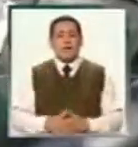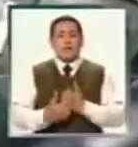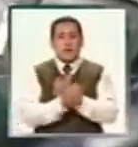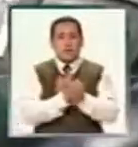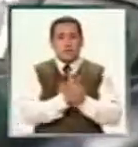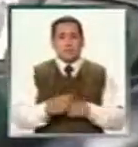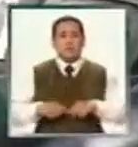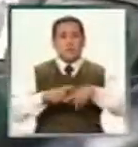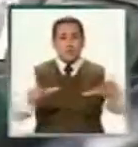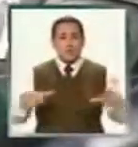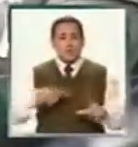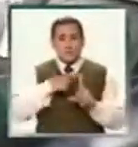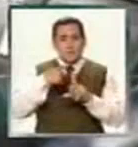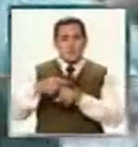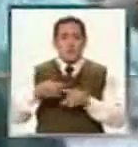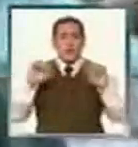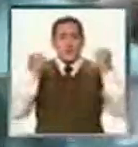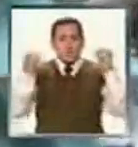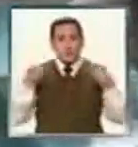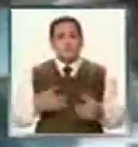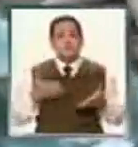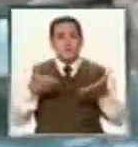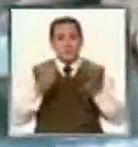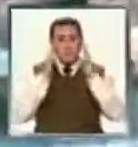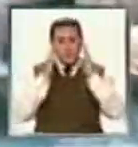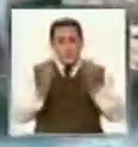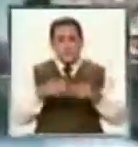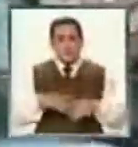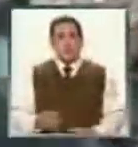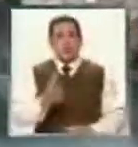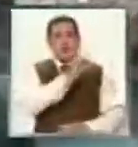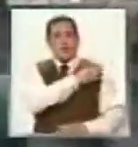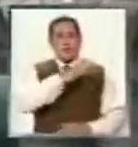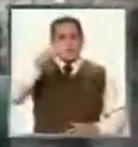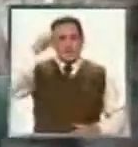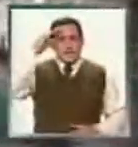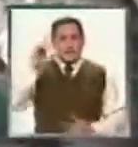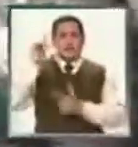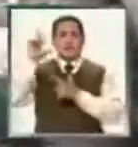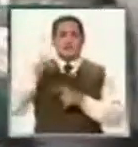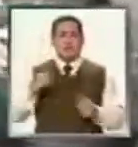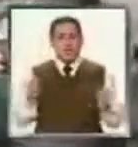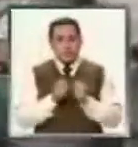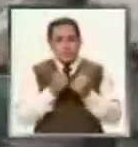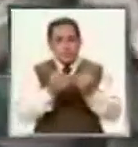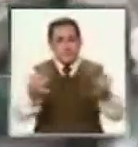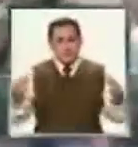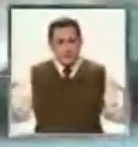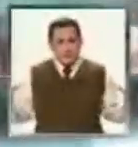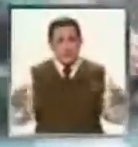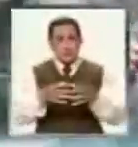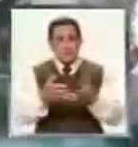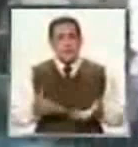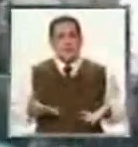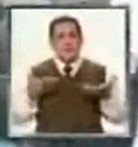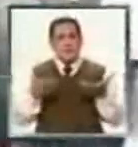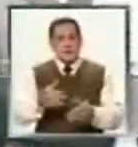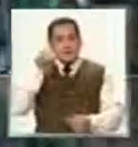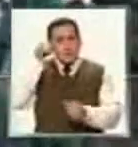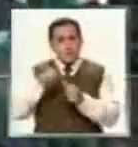cementerio Jardines de la Paz de La Molina, se hicieron presentes oficiales del ejército y sus compañeros de armas para rendirle